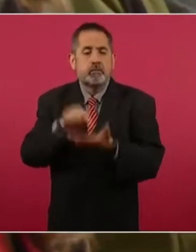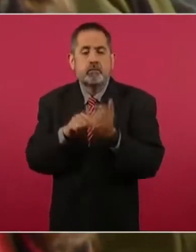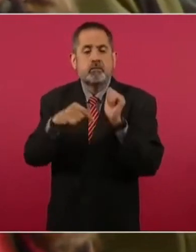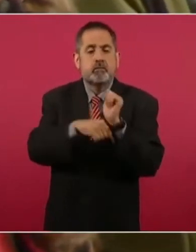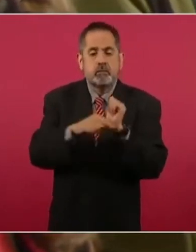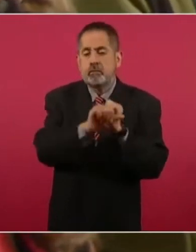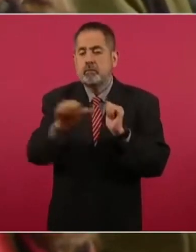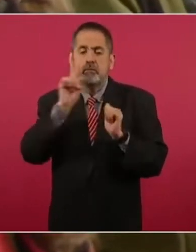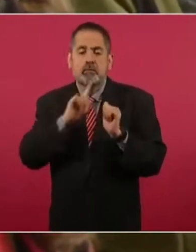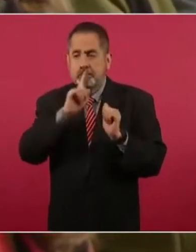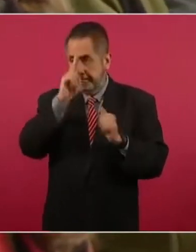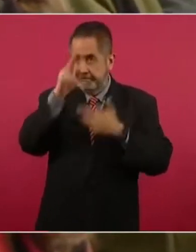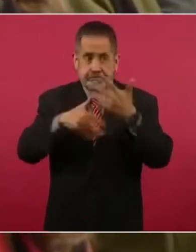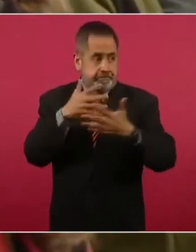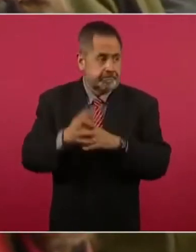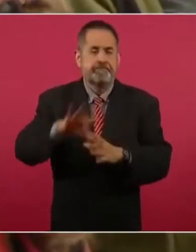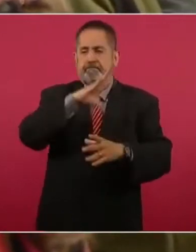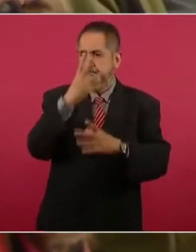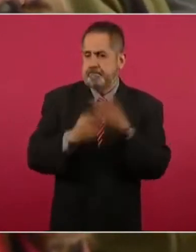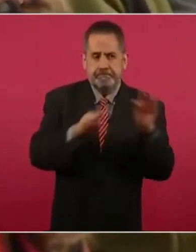sufren de violencia. No sé si